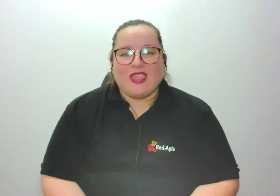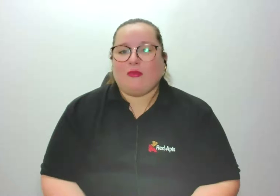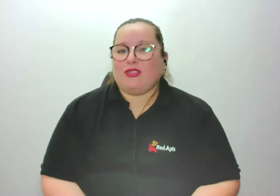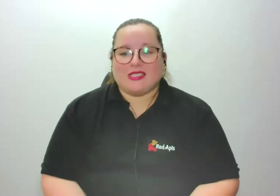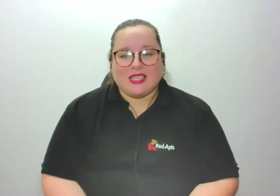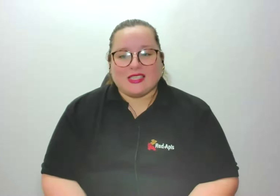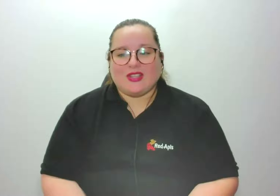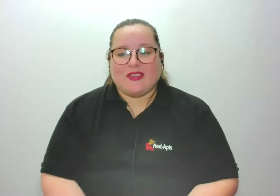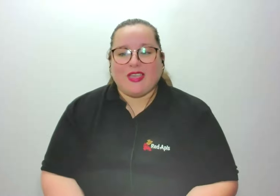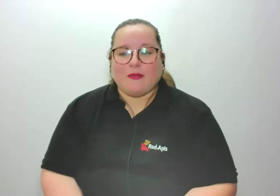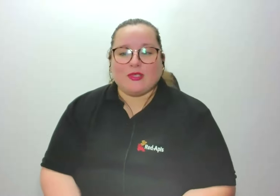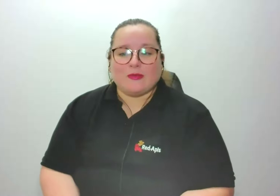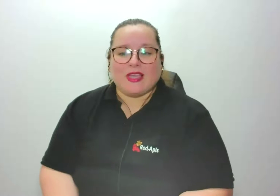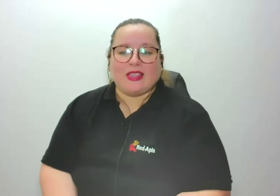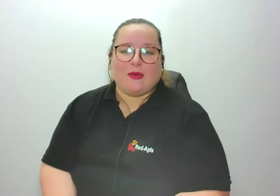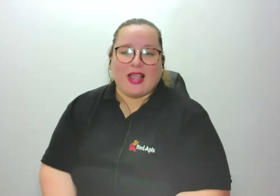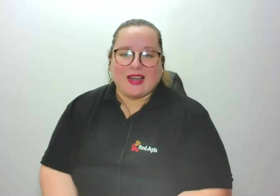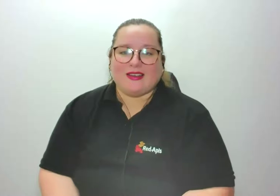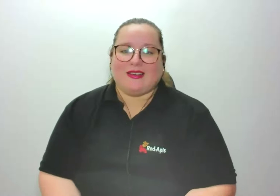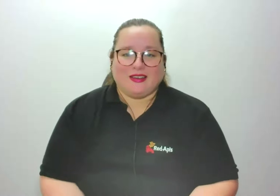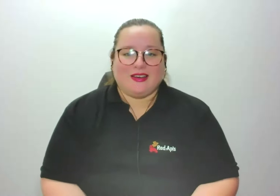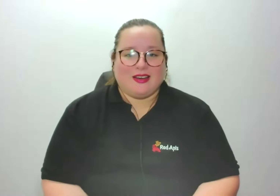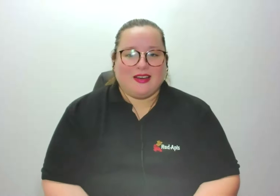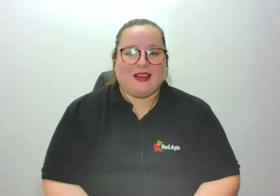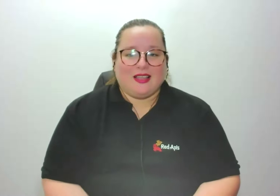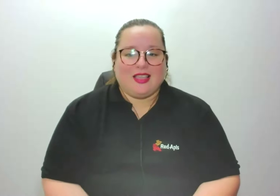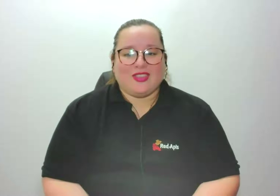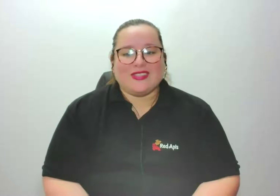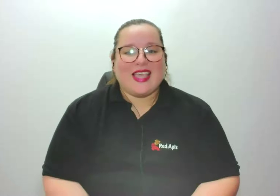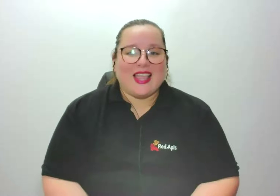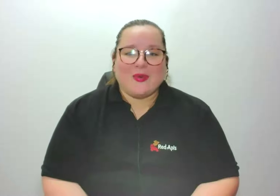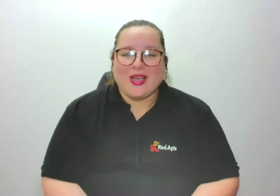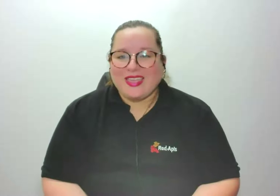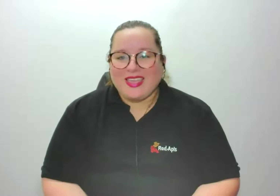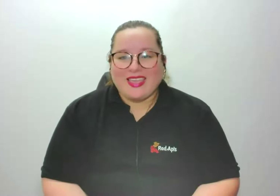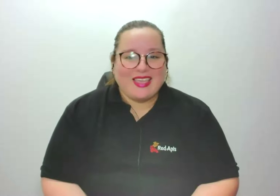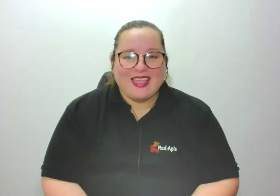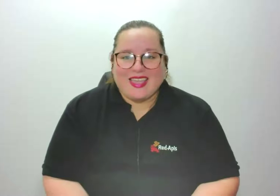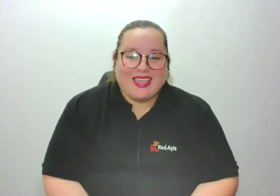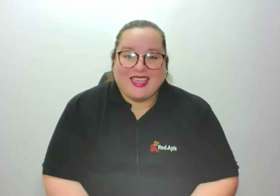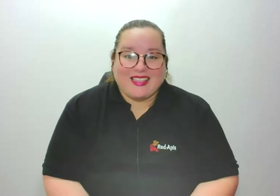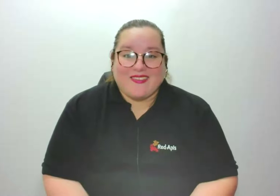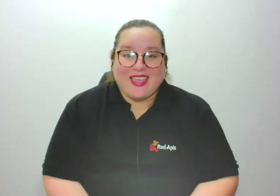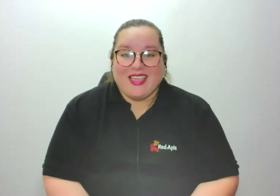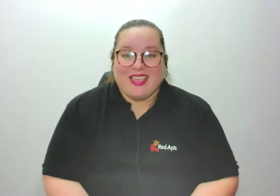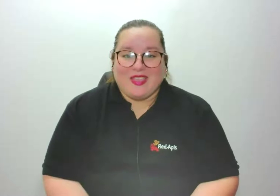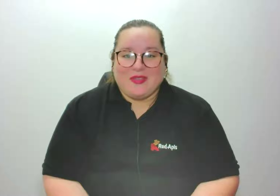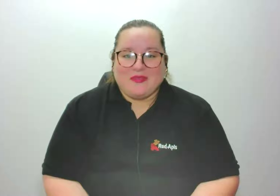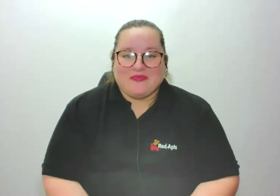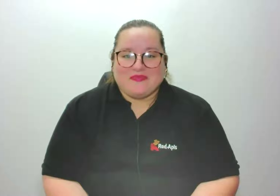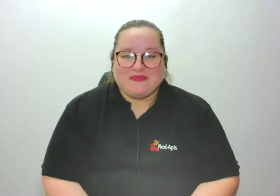Antes no había muchas señas, sino que había mucho más gesticular. Entonces el lenguaje estaba